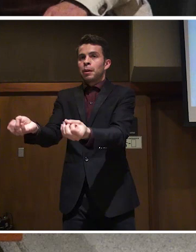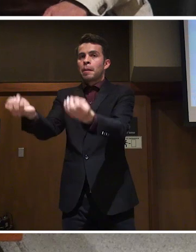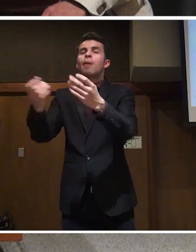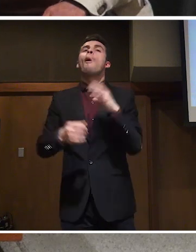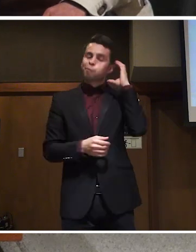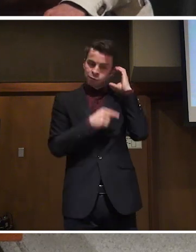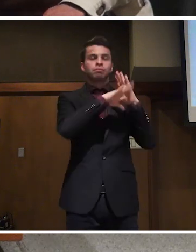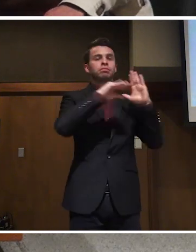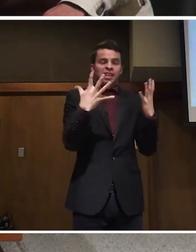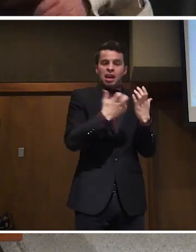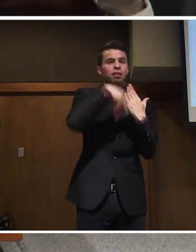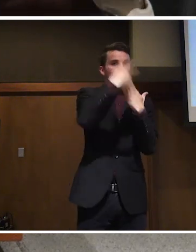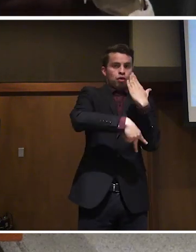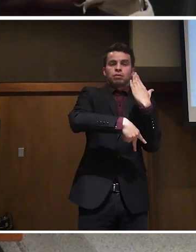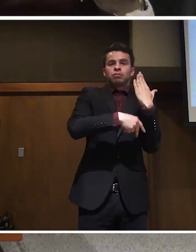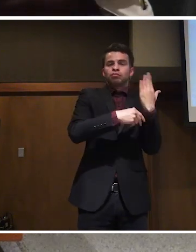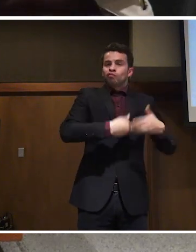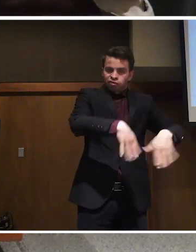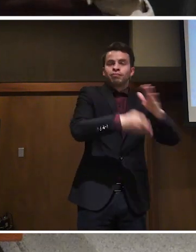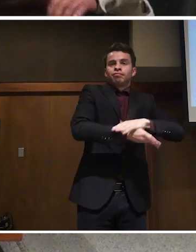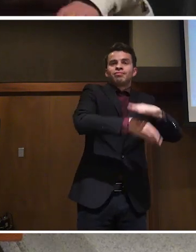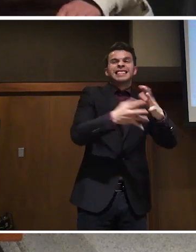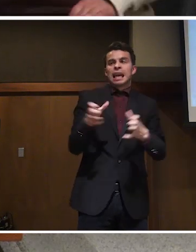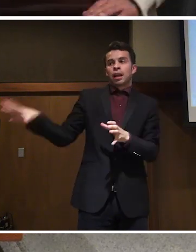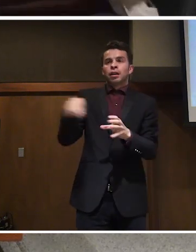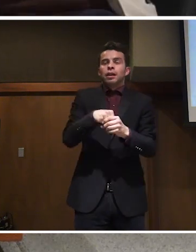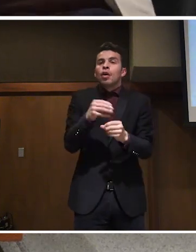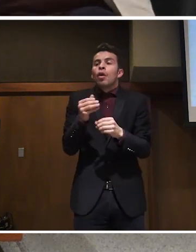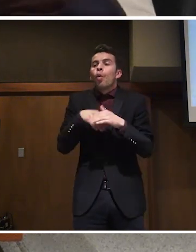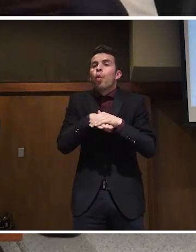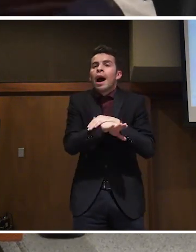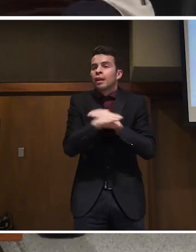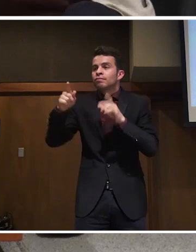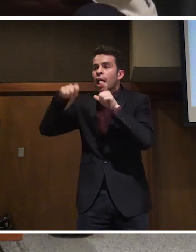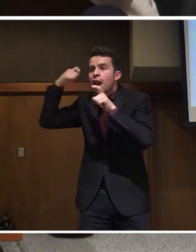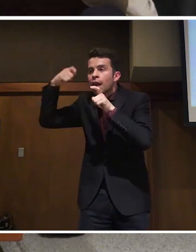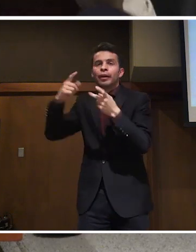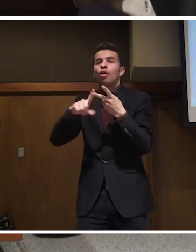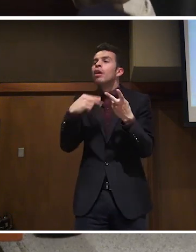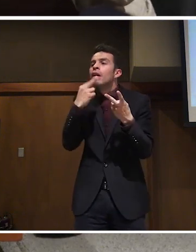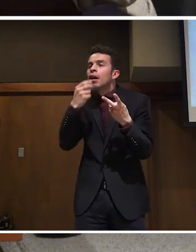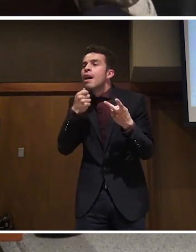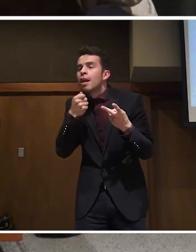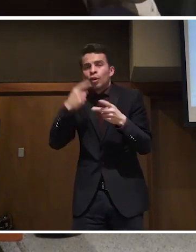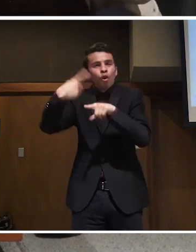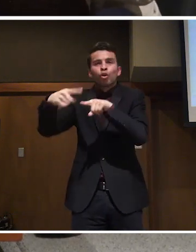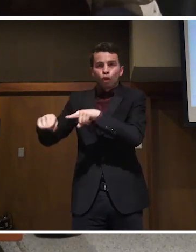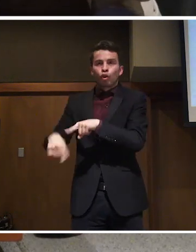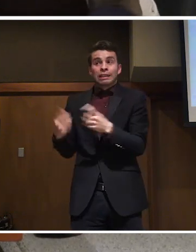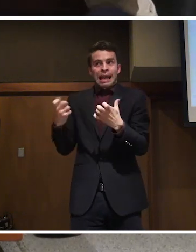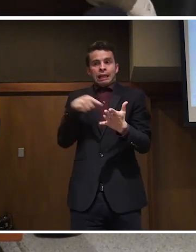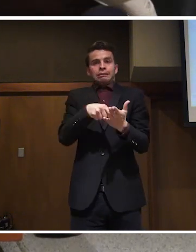unos programas muy interesantes y muy firmes para llevar eso a cabo. Bueno,